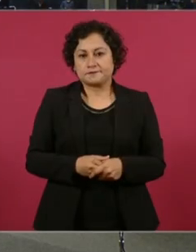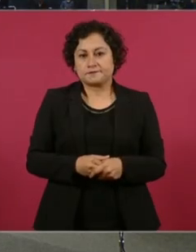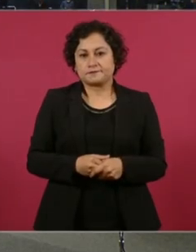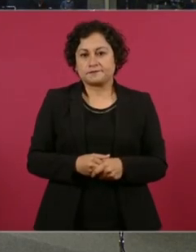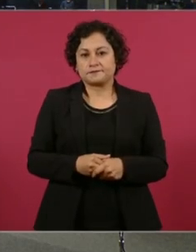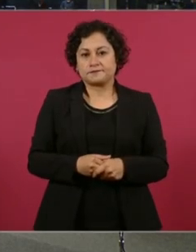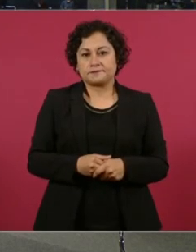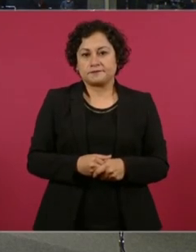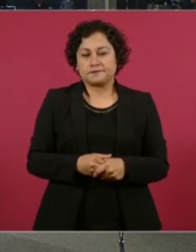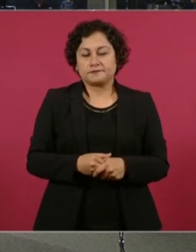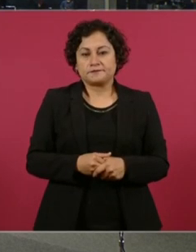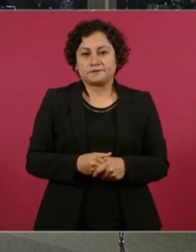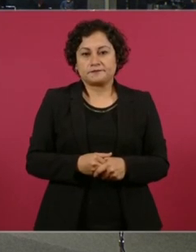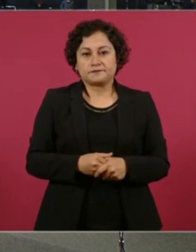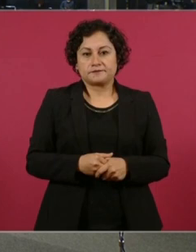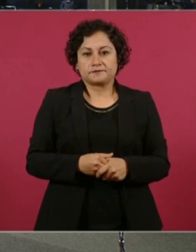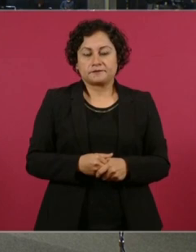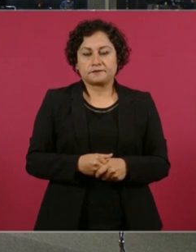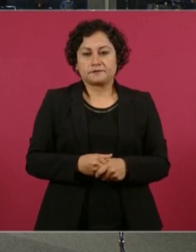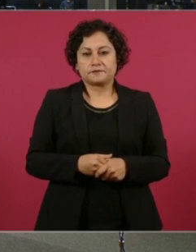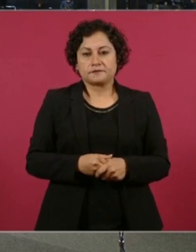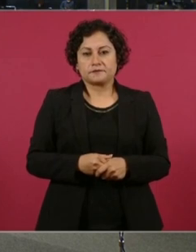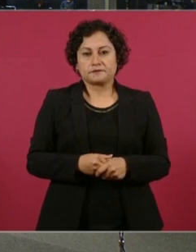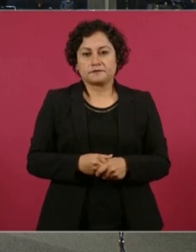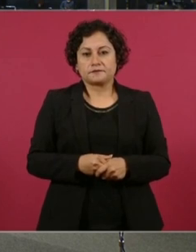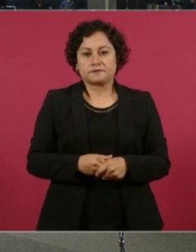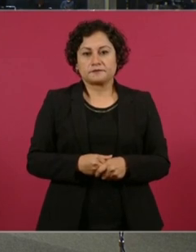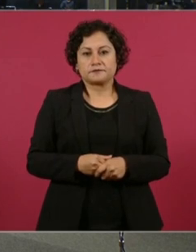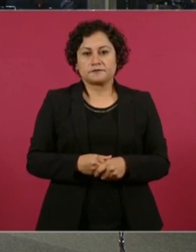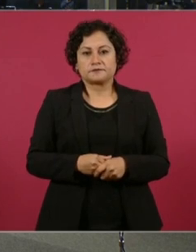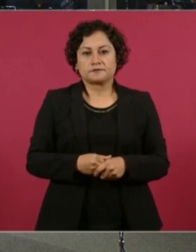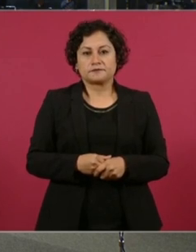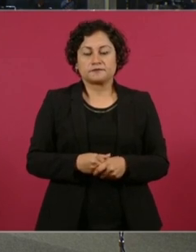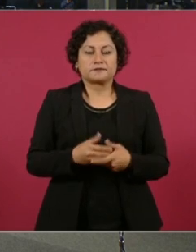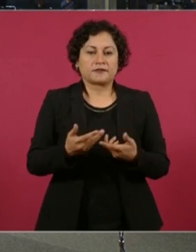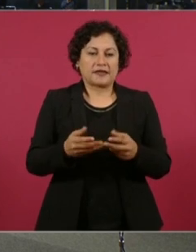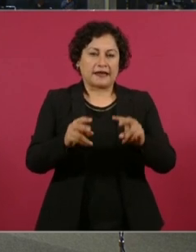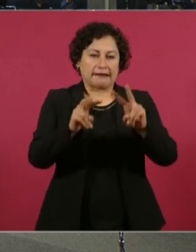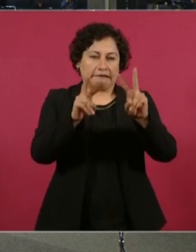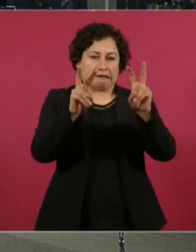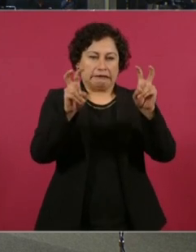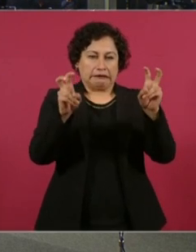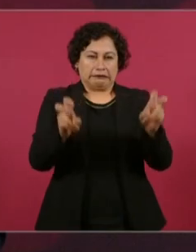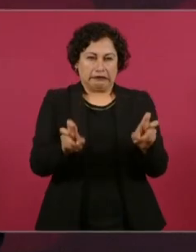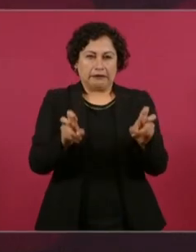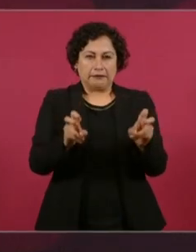en cuanto a la violencia,